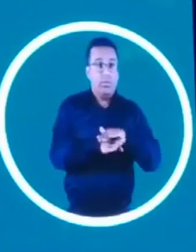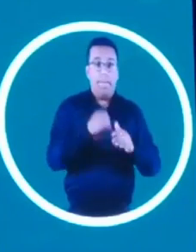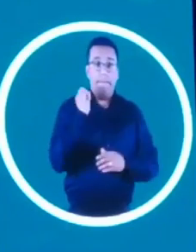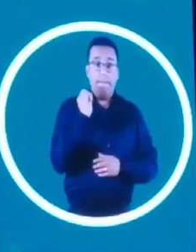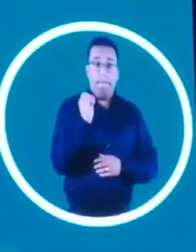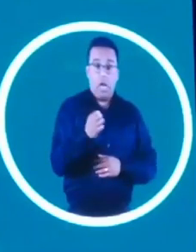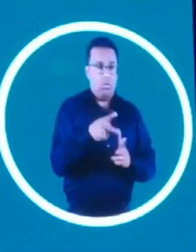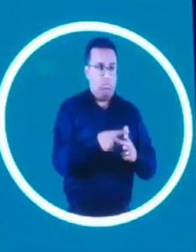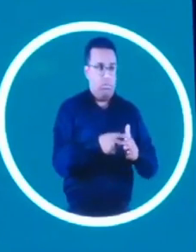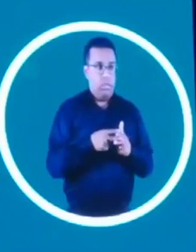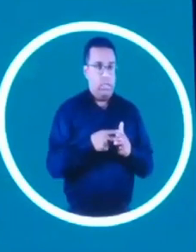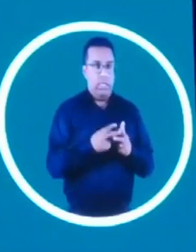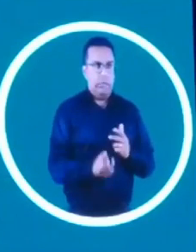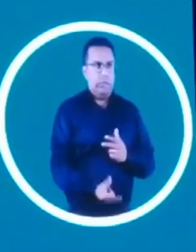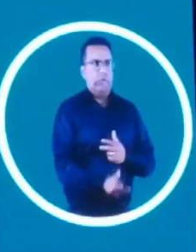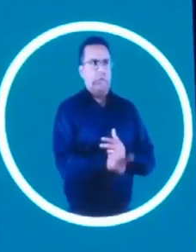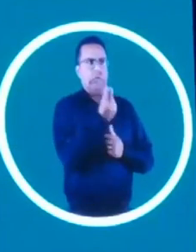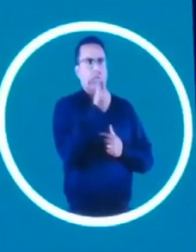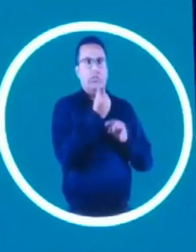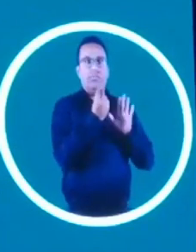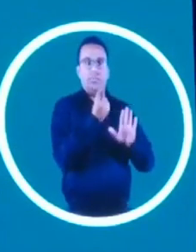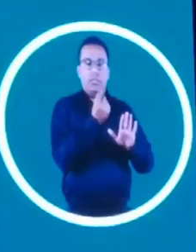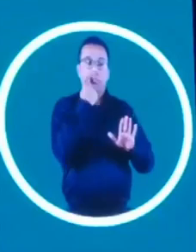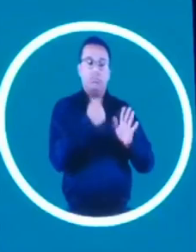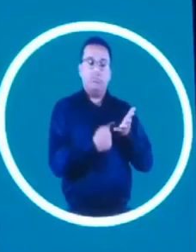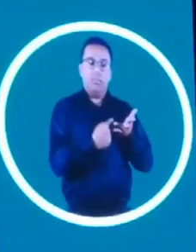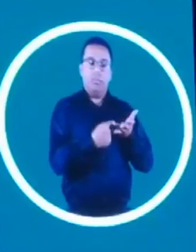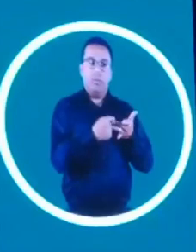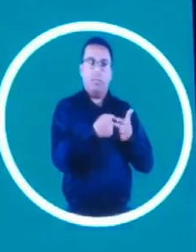¿sí? A los créditos